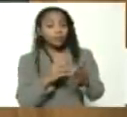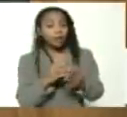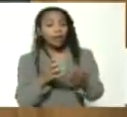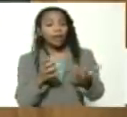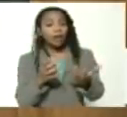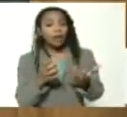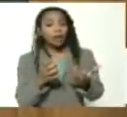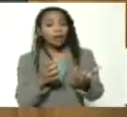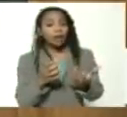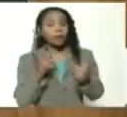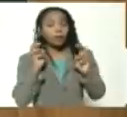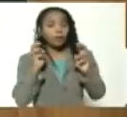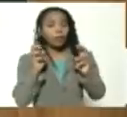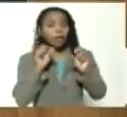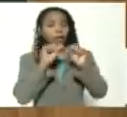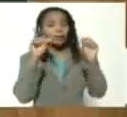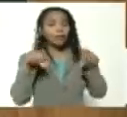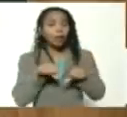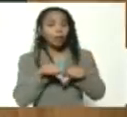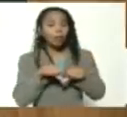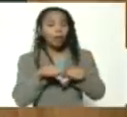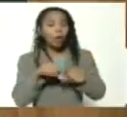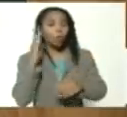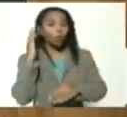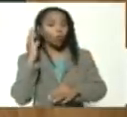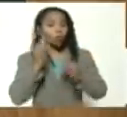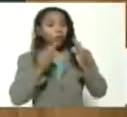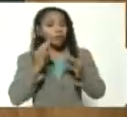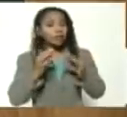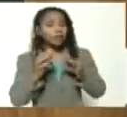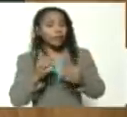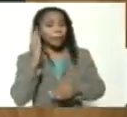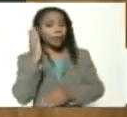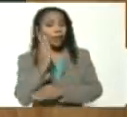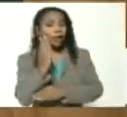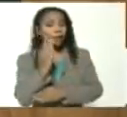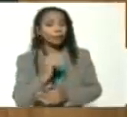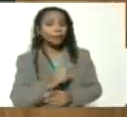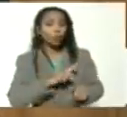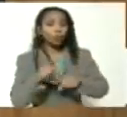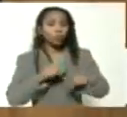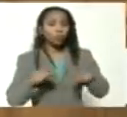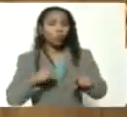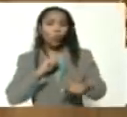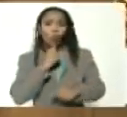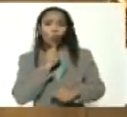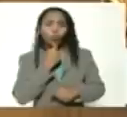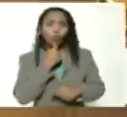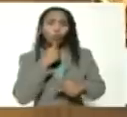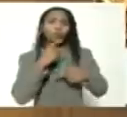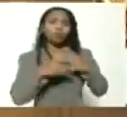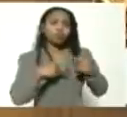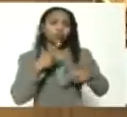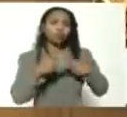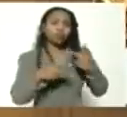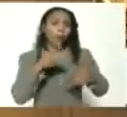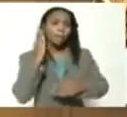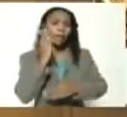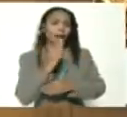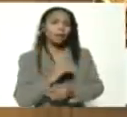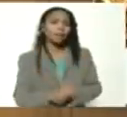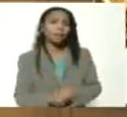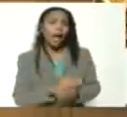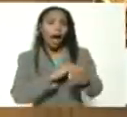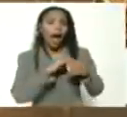discriminación en el sistema de justicia penal, coordinar la reforma garantista del Código Orgánico Procesal Penal, crear